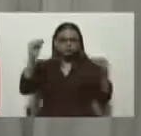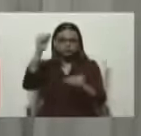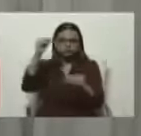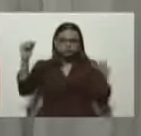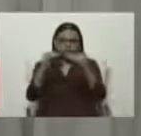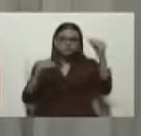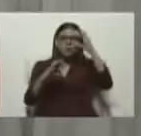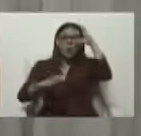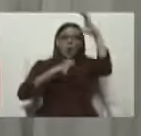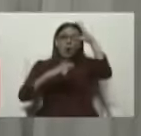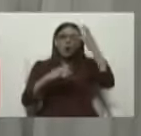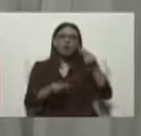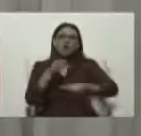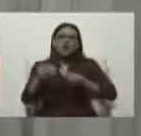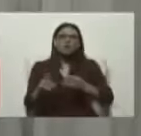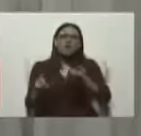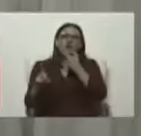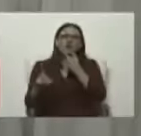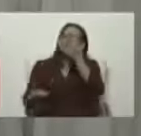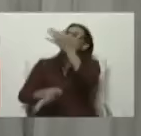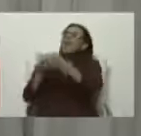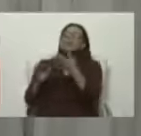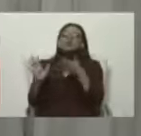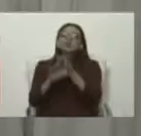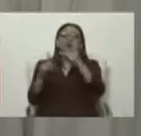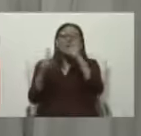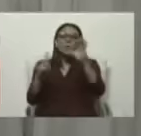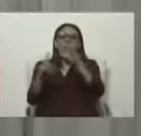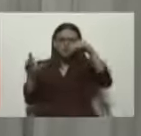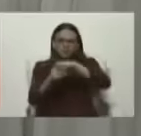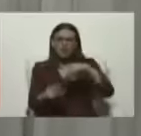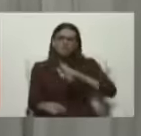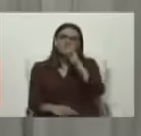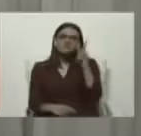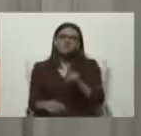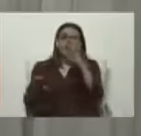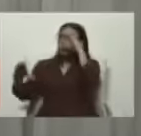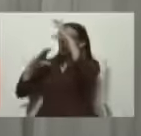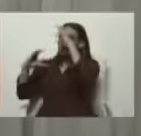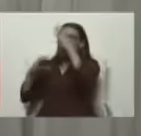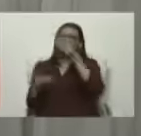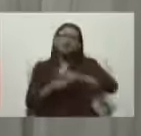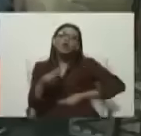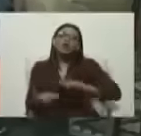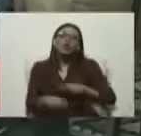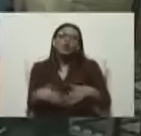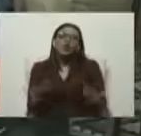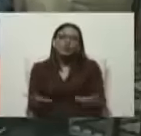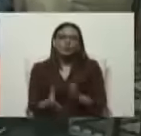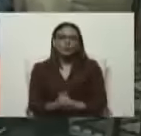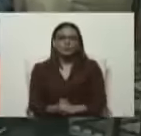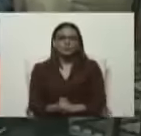venezolanos es literalmente el pan nuestro de cada día. Y